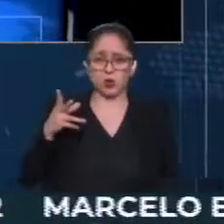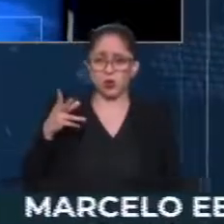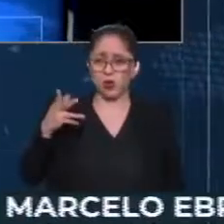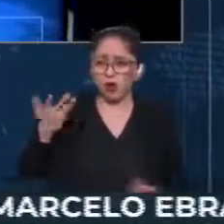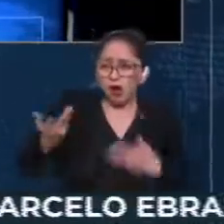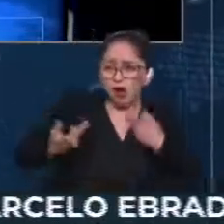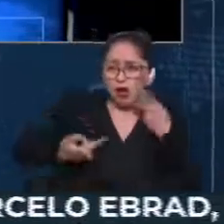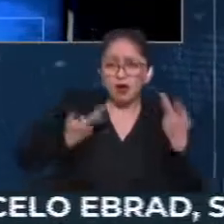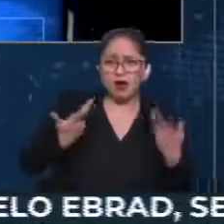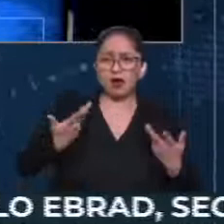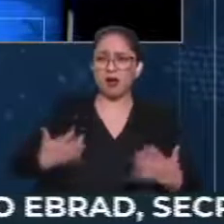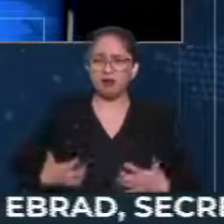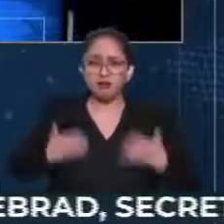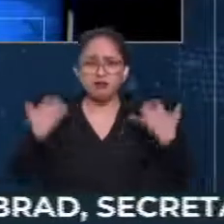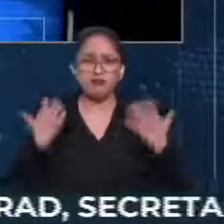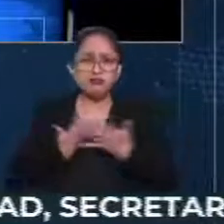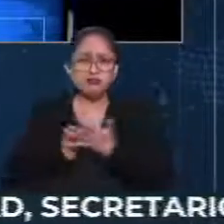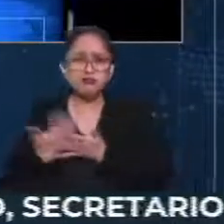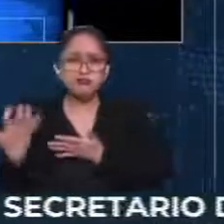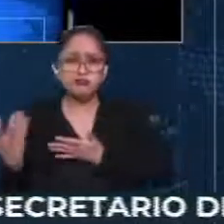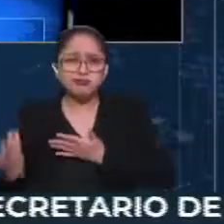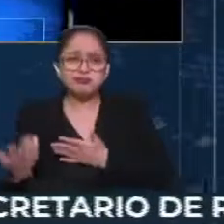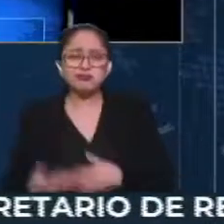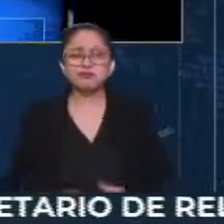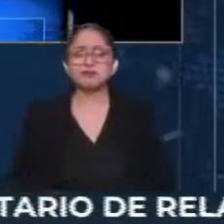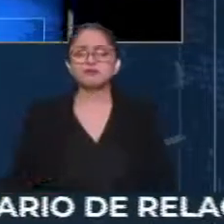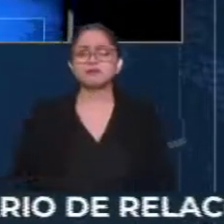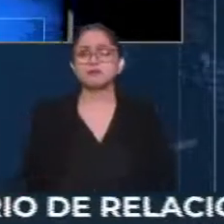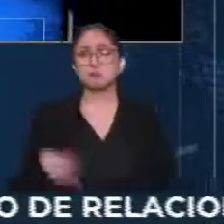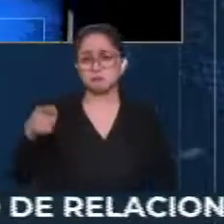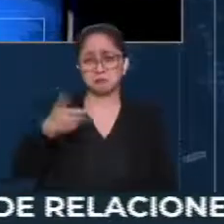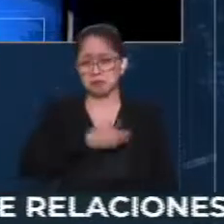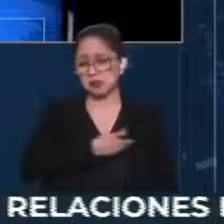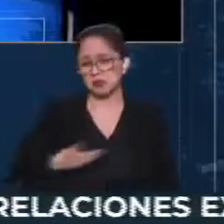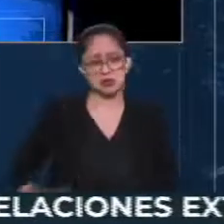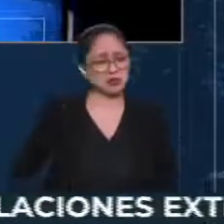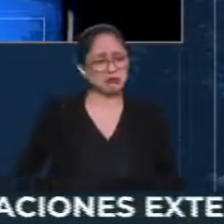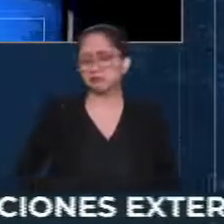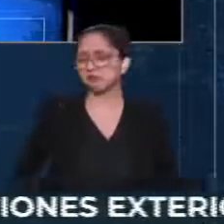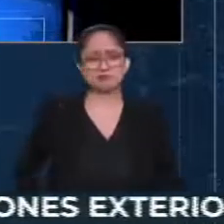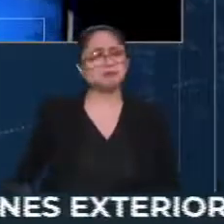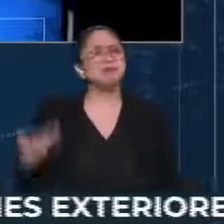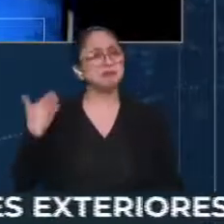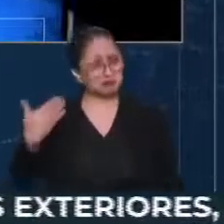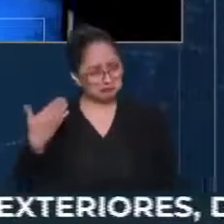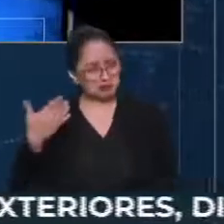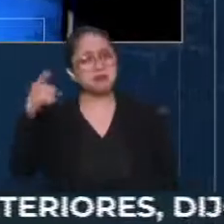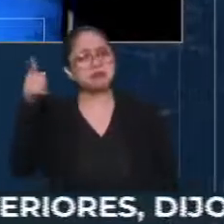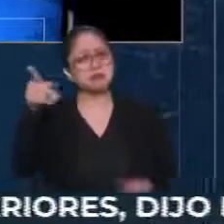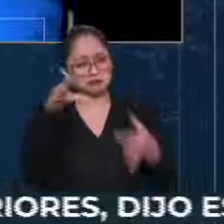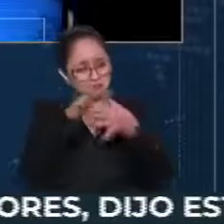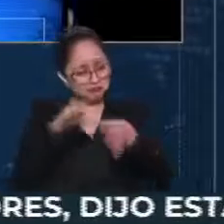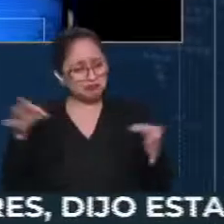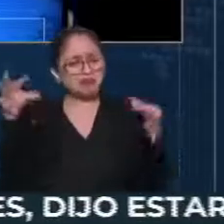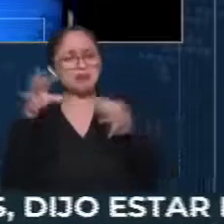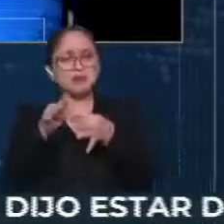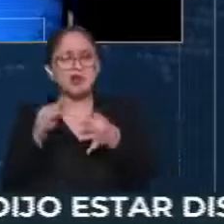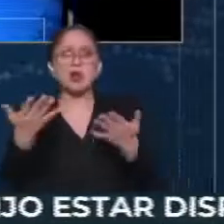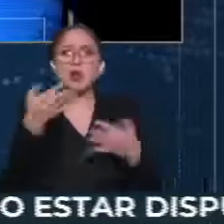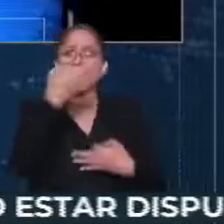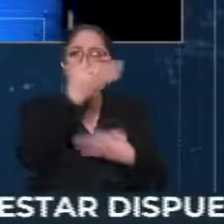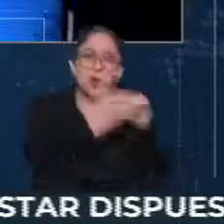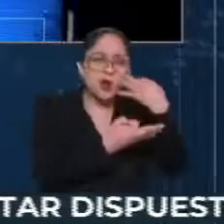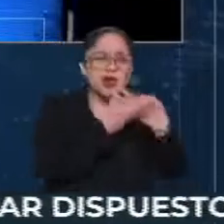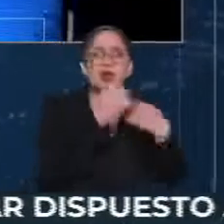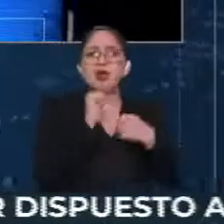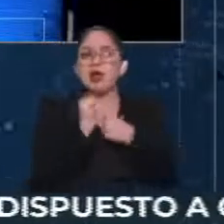No, no está siendo injusto ni para hablar de los jueces, ni para hablar de estas personas que yo no sé, Azul, si tendríamos que